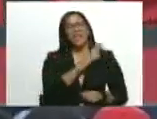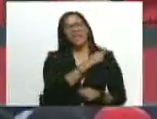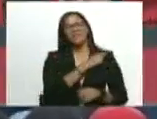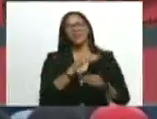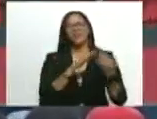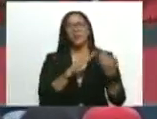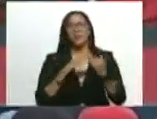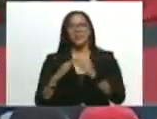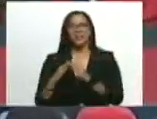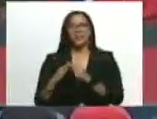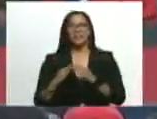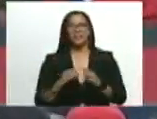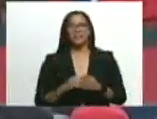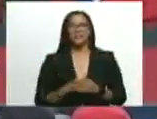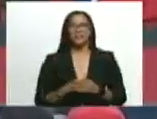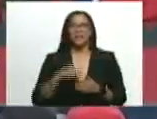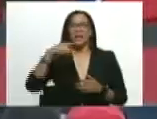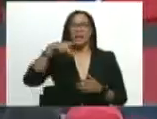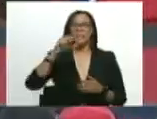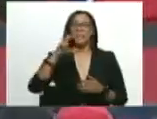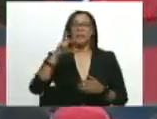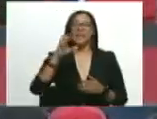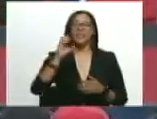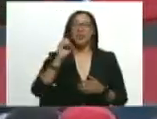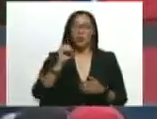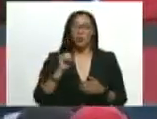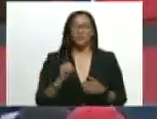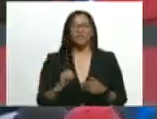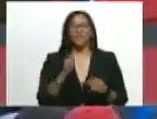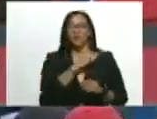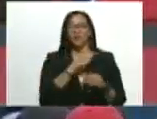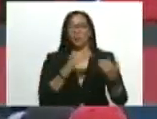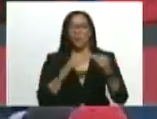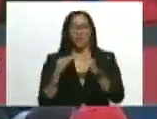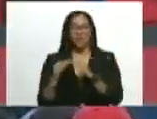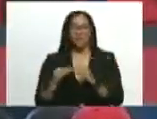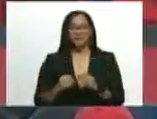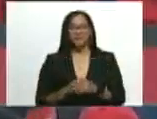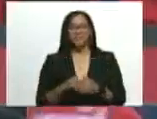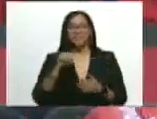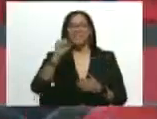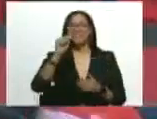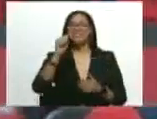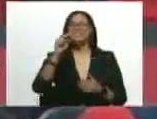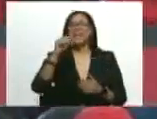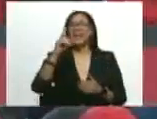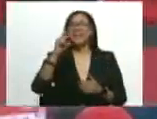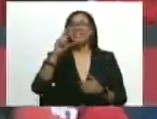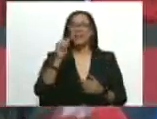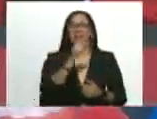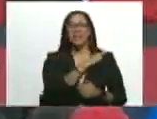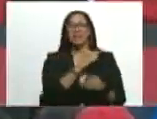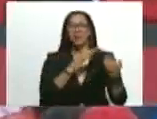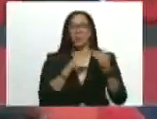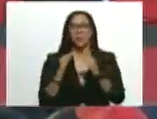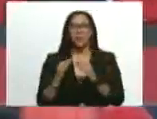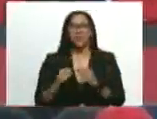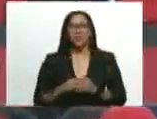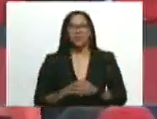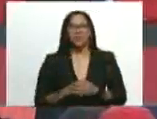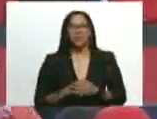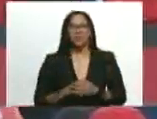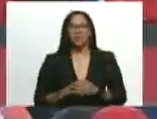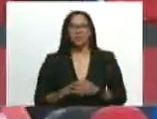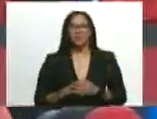comunidad Pedro Álvarez jefe de comunidad Sandra Morales jefa de comunidad